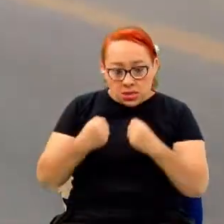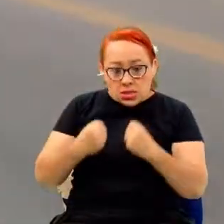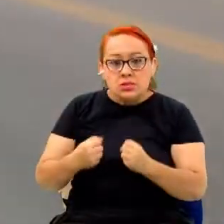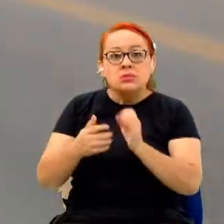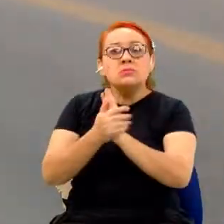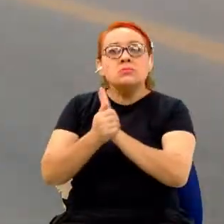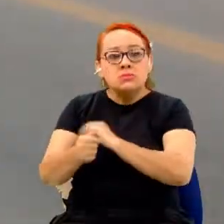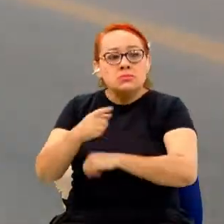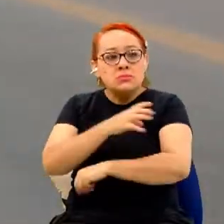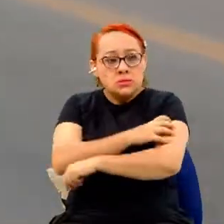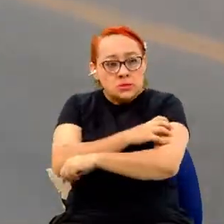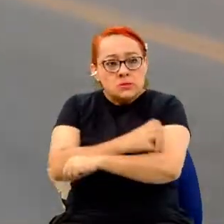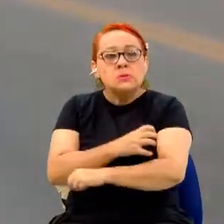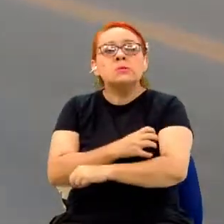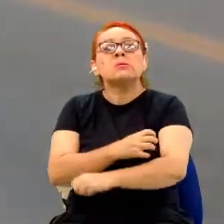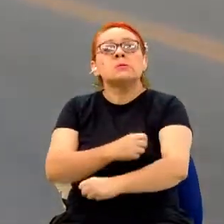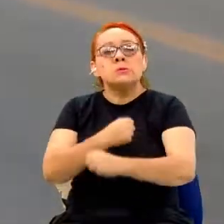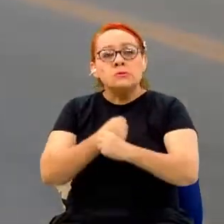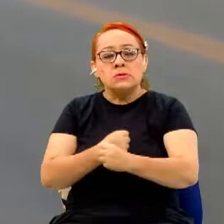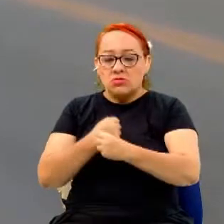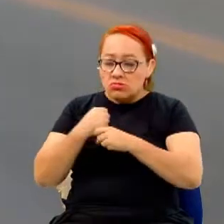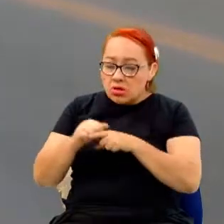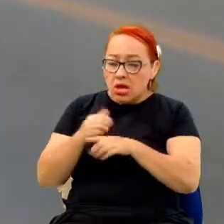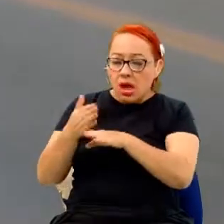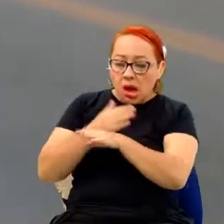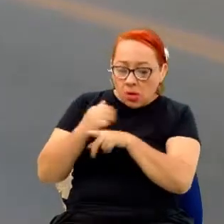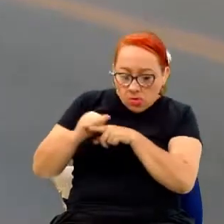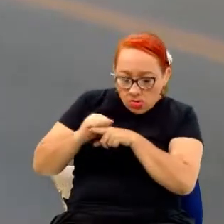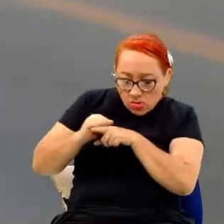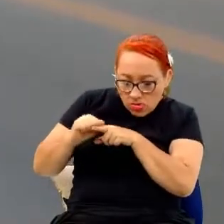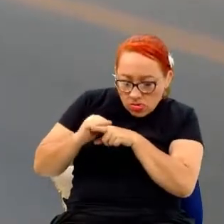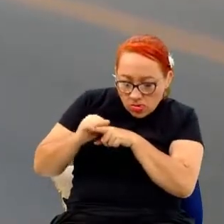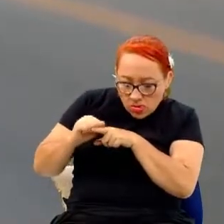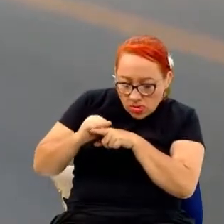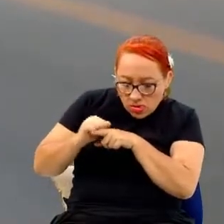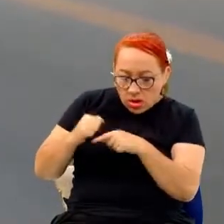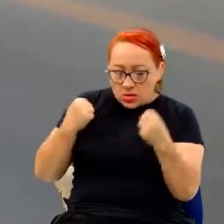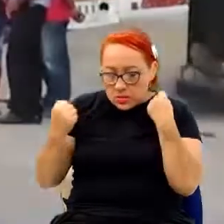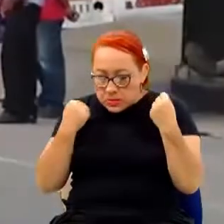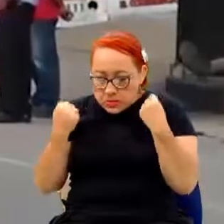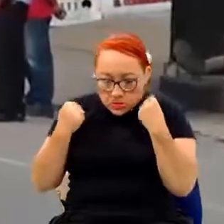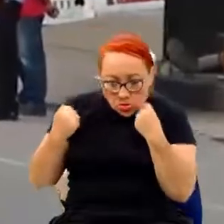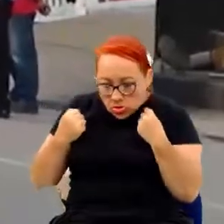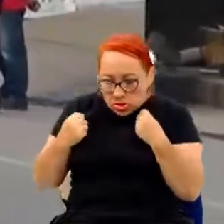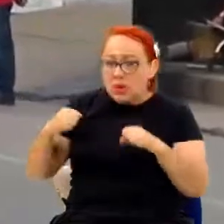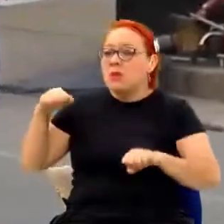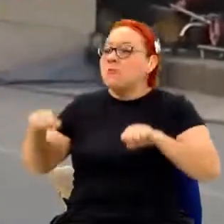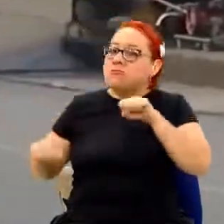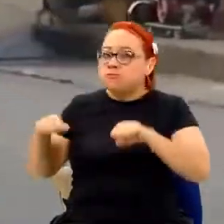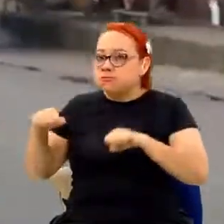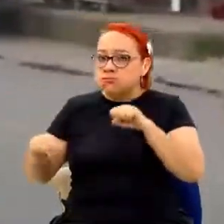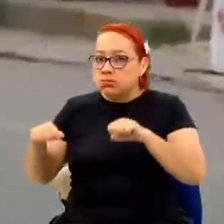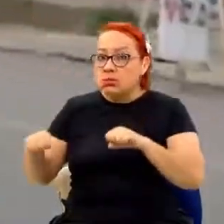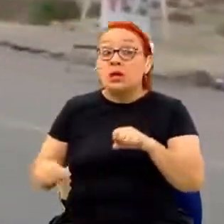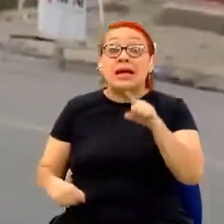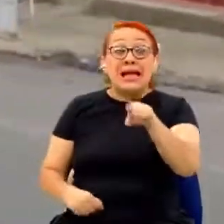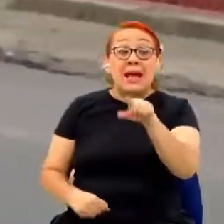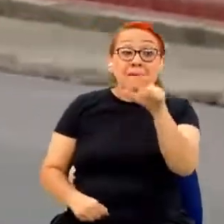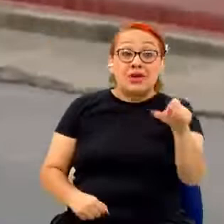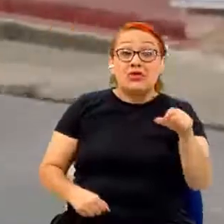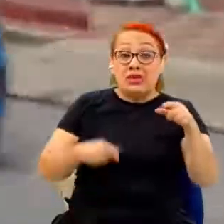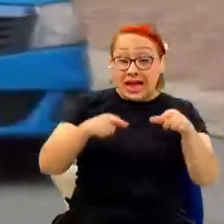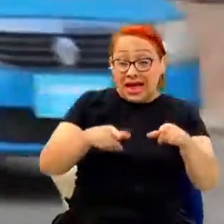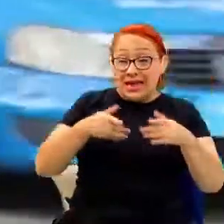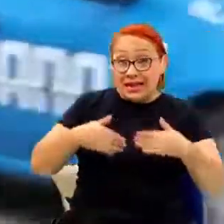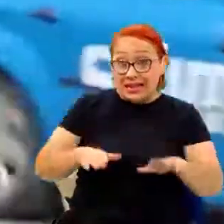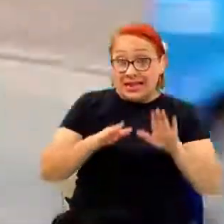gran esfuerzo y que han trabajado durante muchos meses con disciplina, un entrenamiento para esta Vuelta a Colombia femenina. Los barboseños y demás